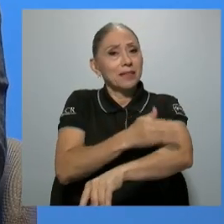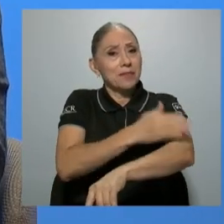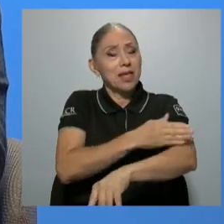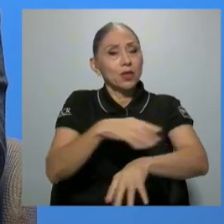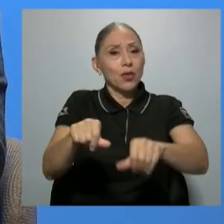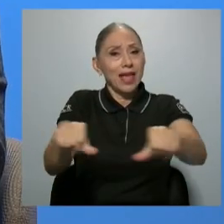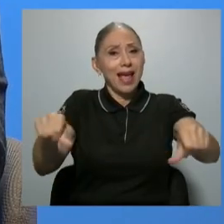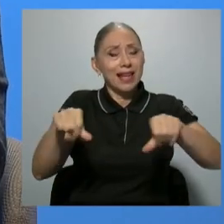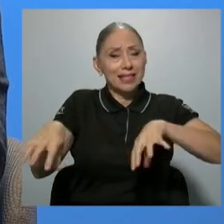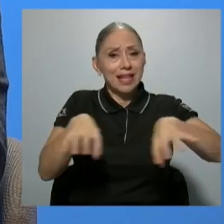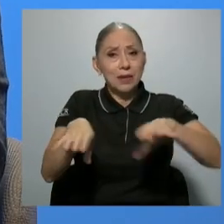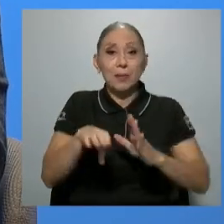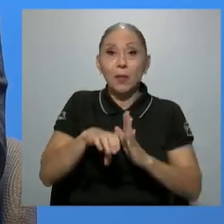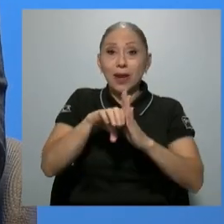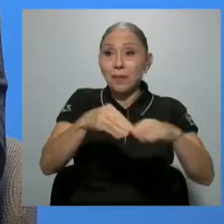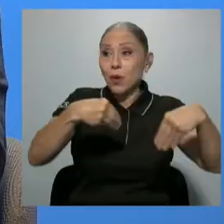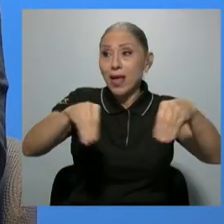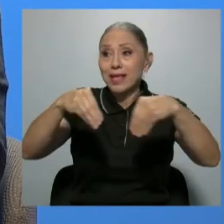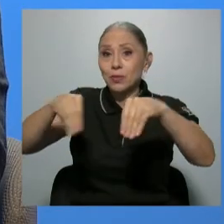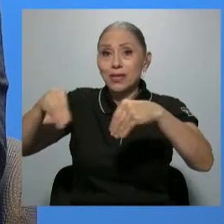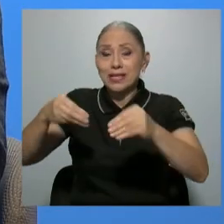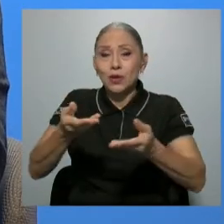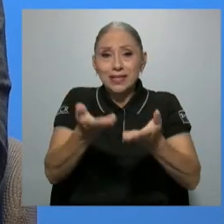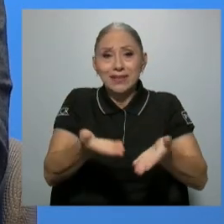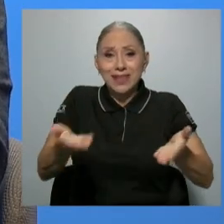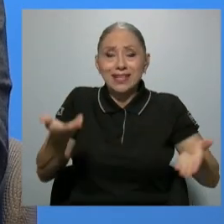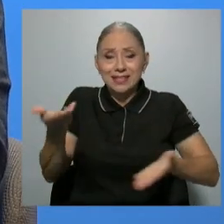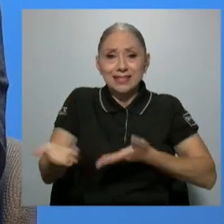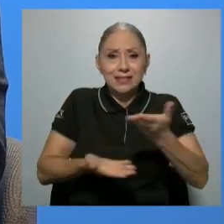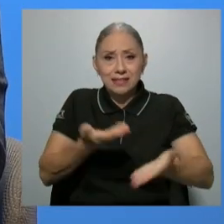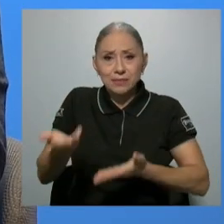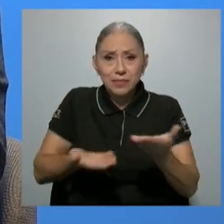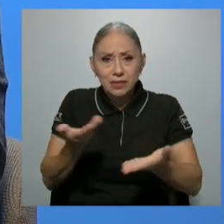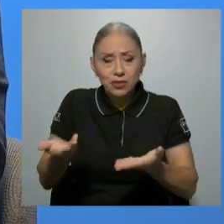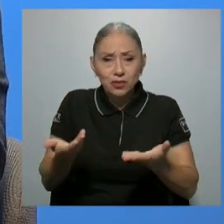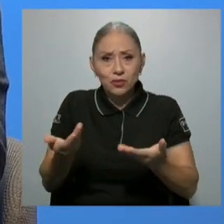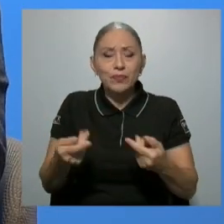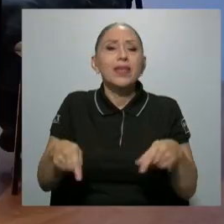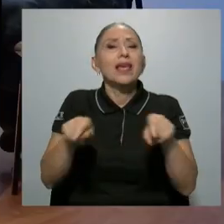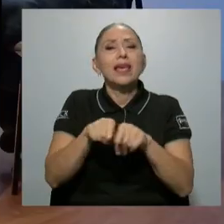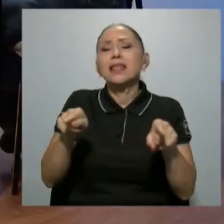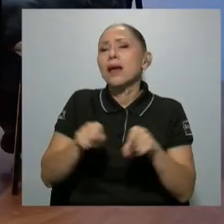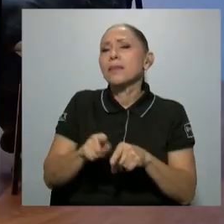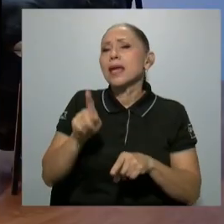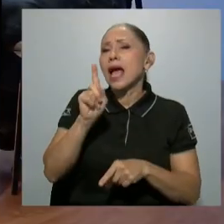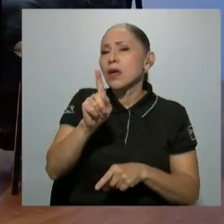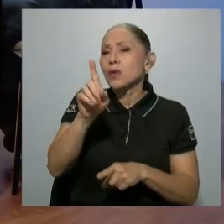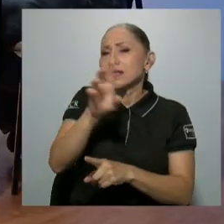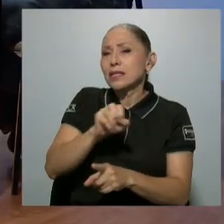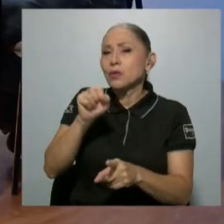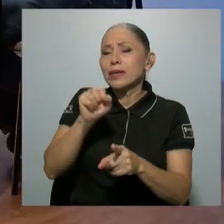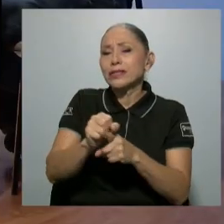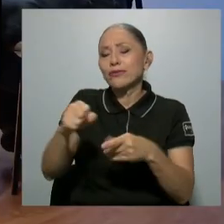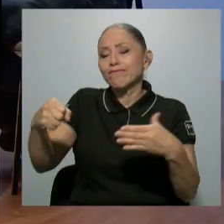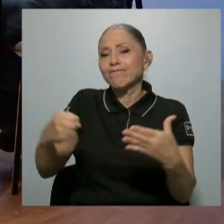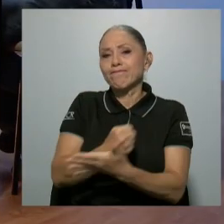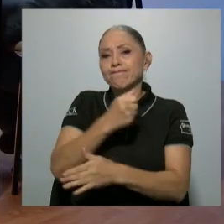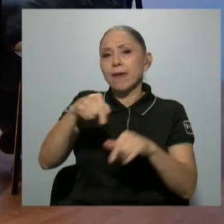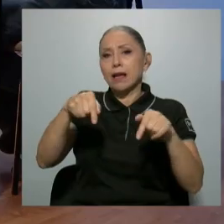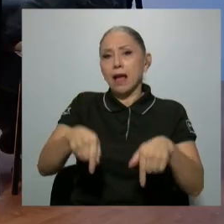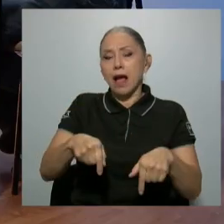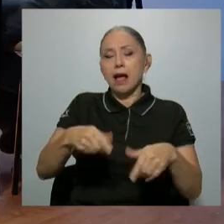están vinculados con las exportaciones de bienes y servicios. Y la verdad es que también hay un elemento que desgraciadamente también tenemos acá, y